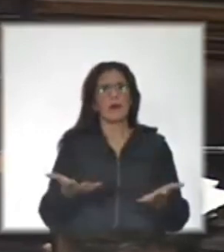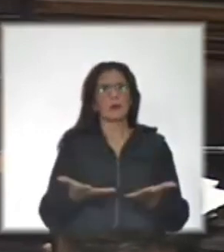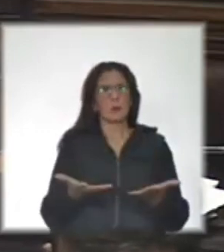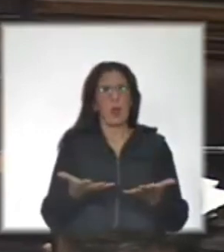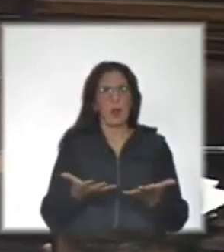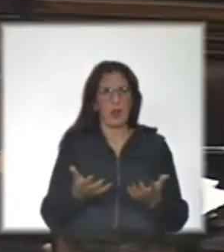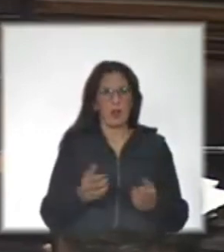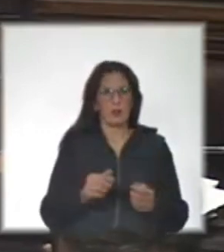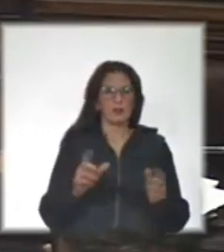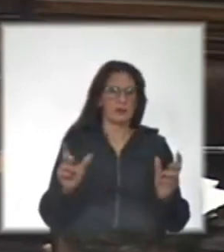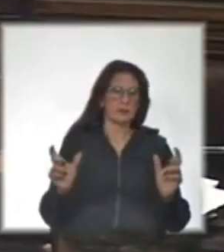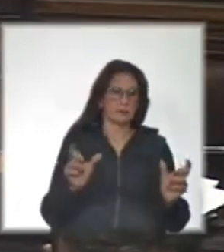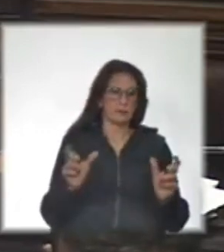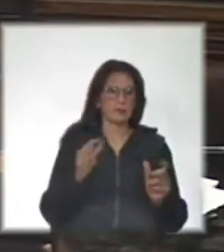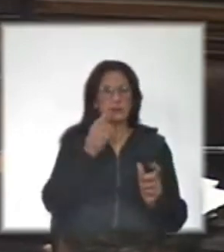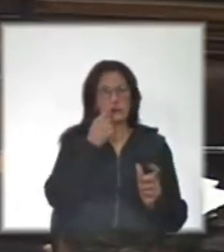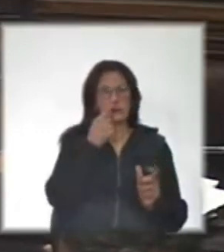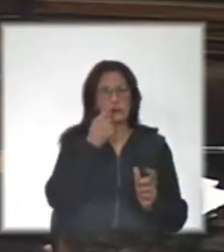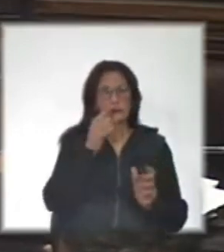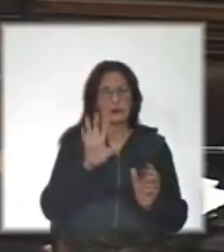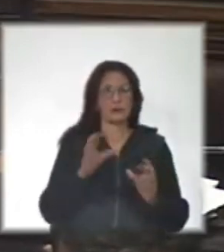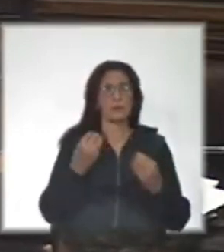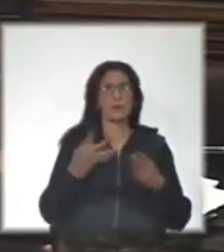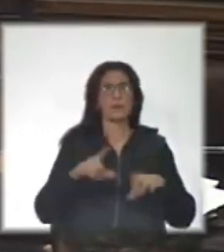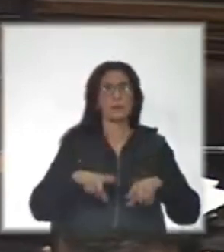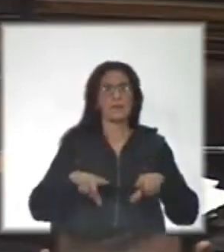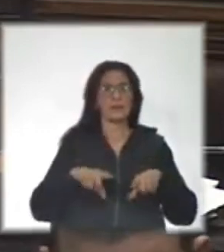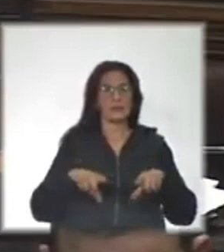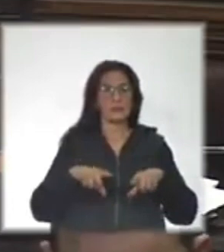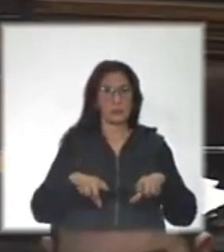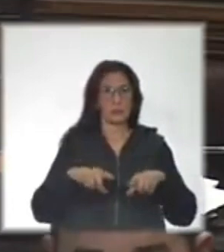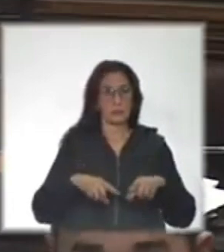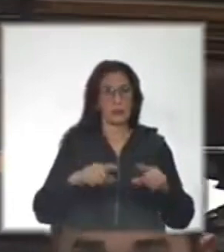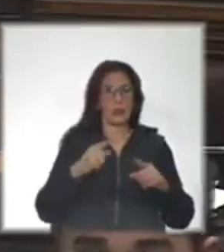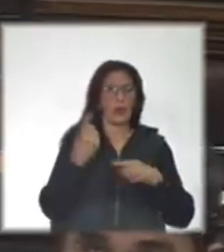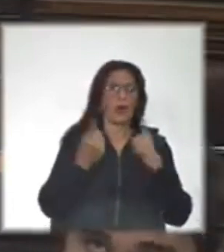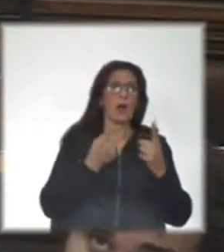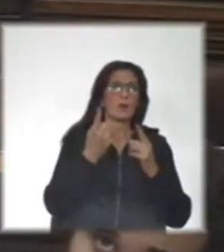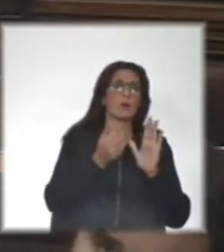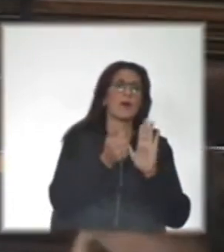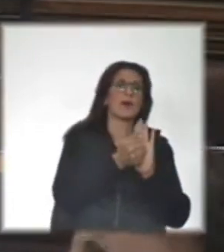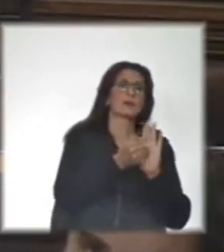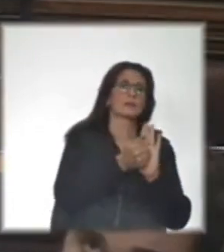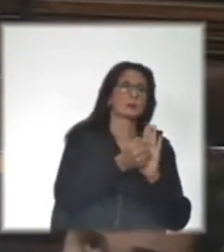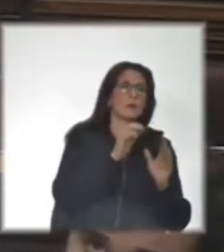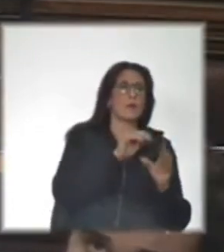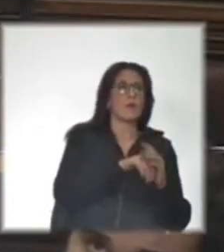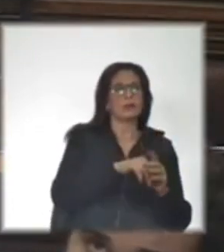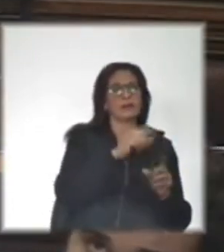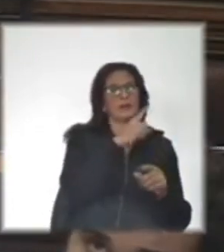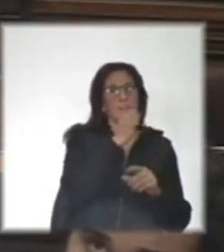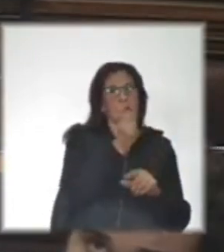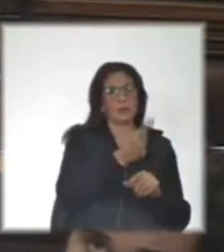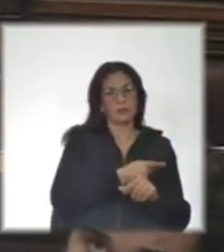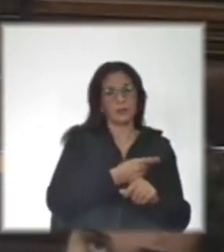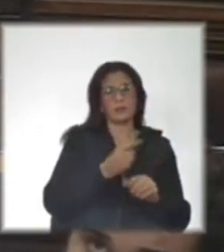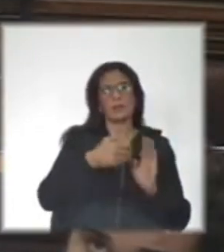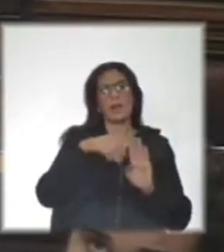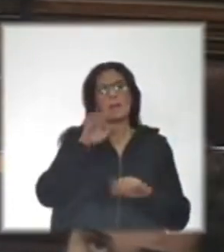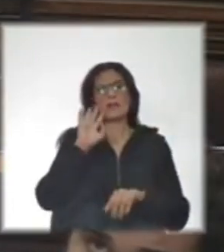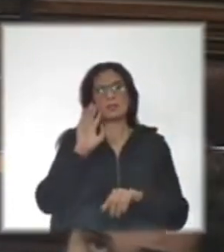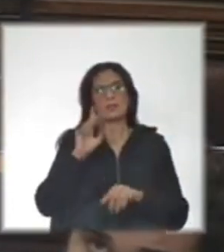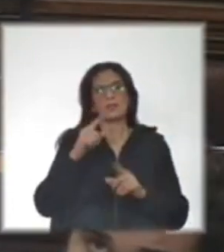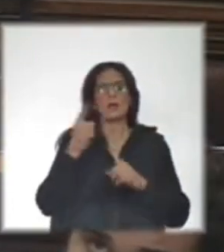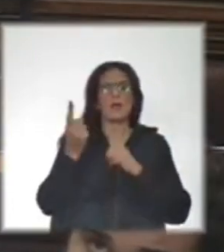una sentencia interesante porque los ministros, algunos artículos lo declaran por unanimidad y otros por mayoría, y la mayoría